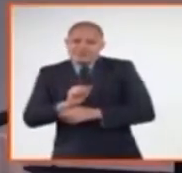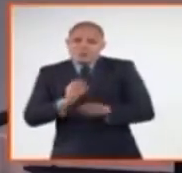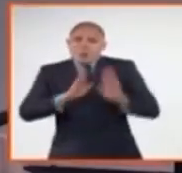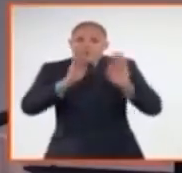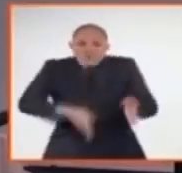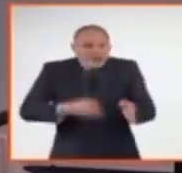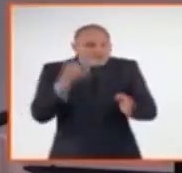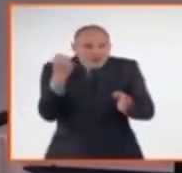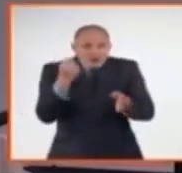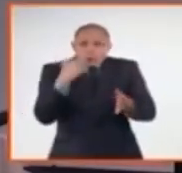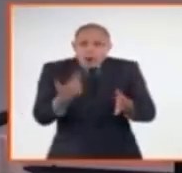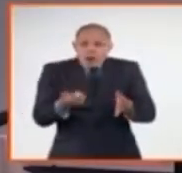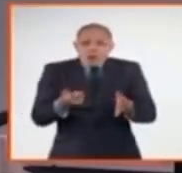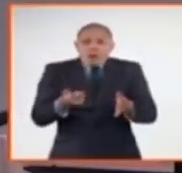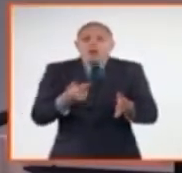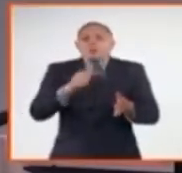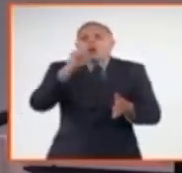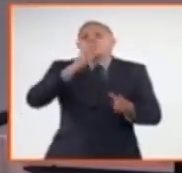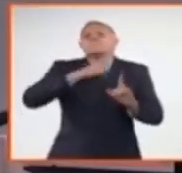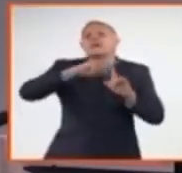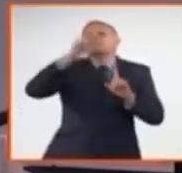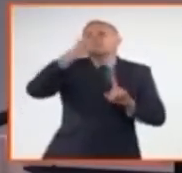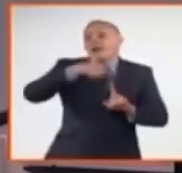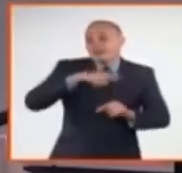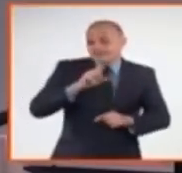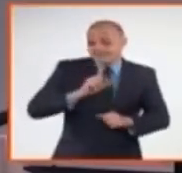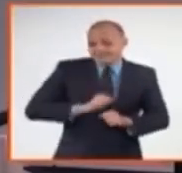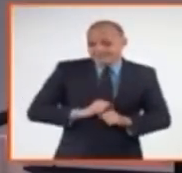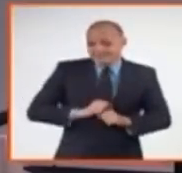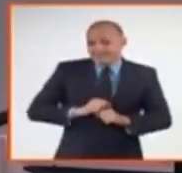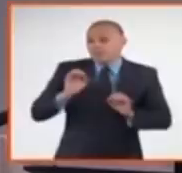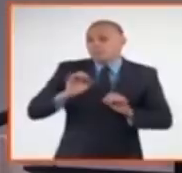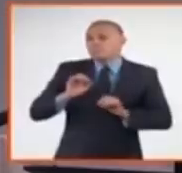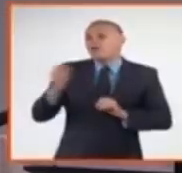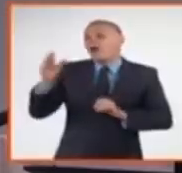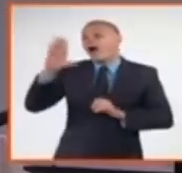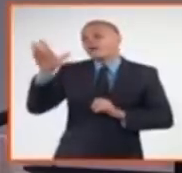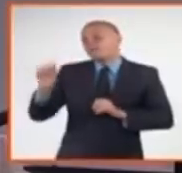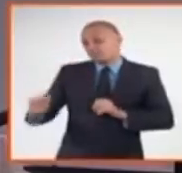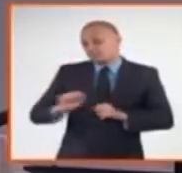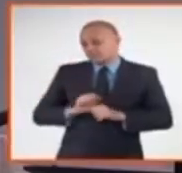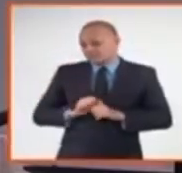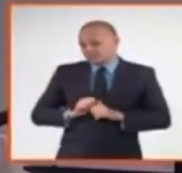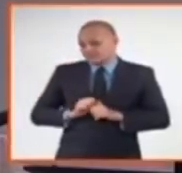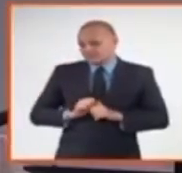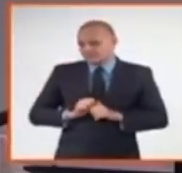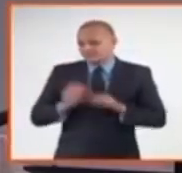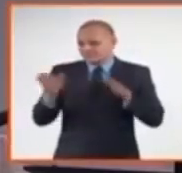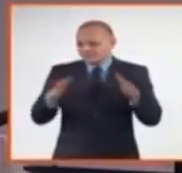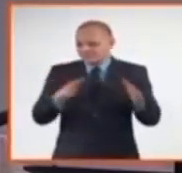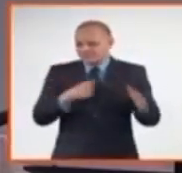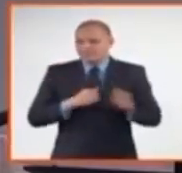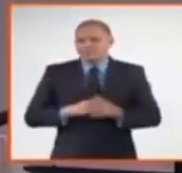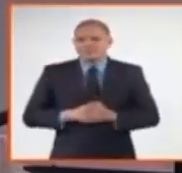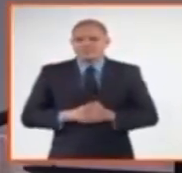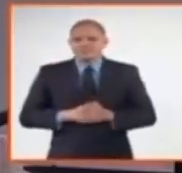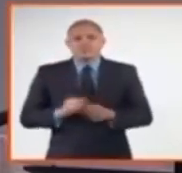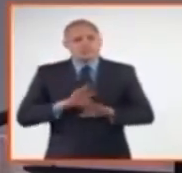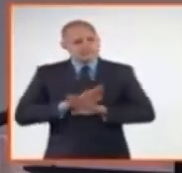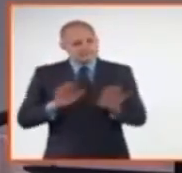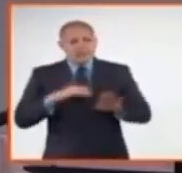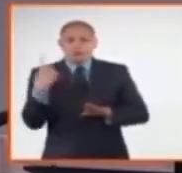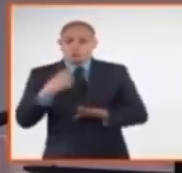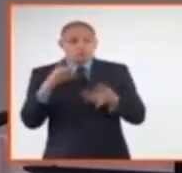nos hemos movido también ensayos clínicos pediátricos por supuesto vacunar a la población pediátrica